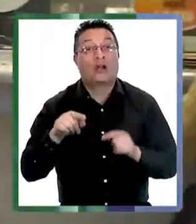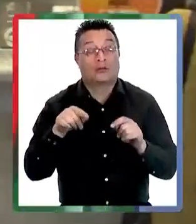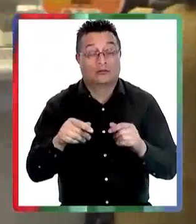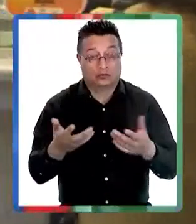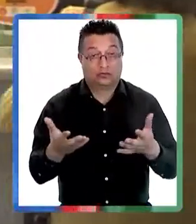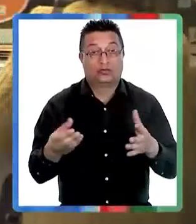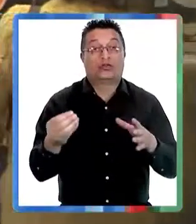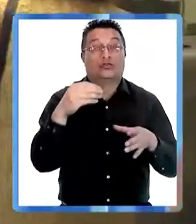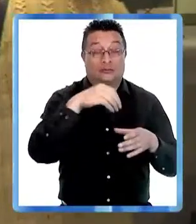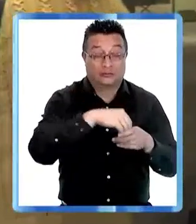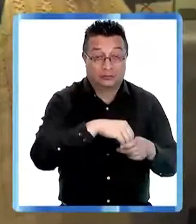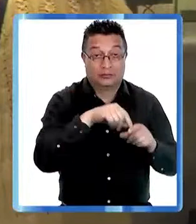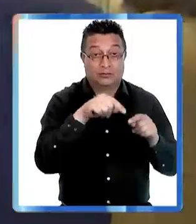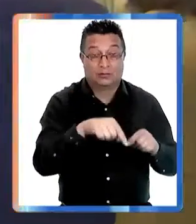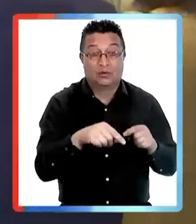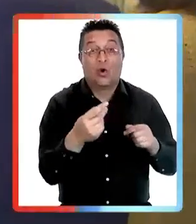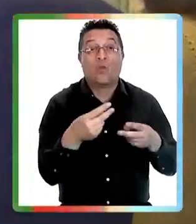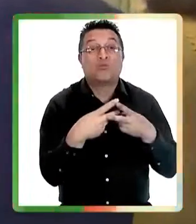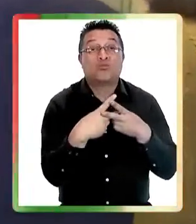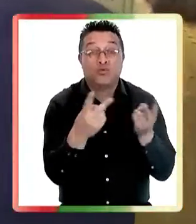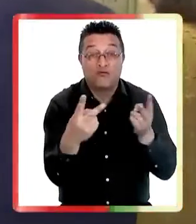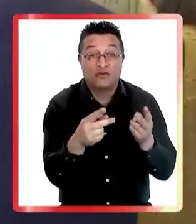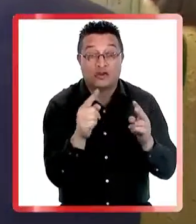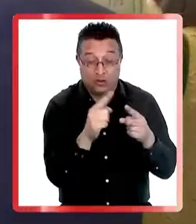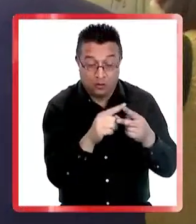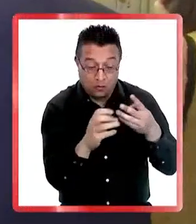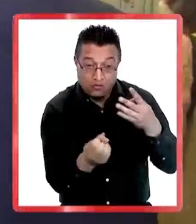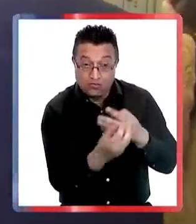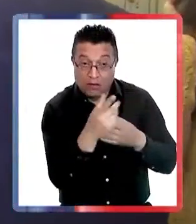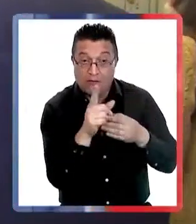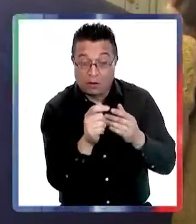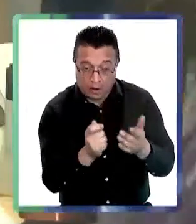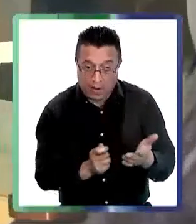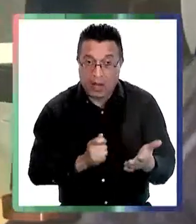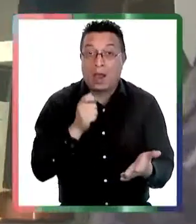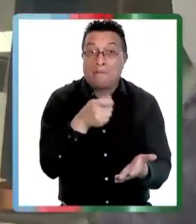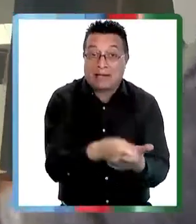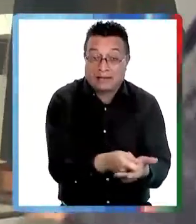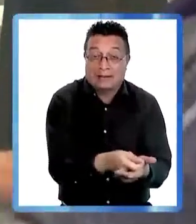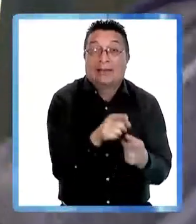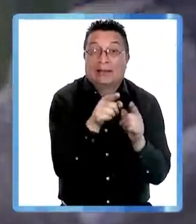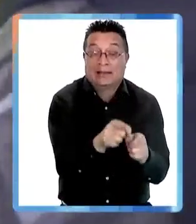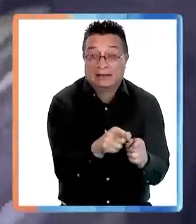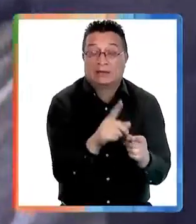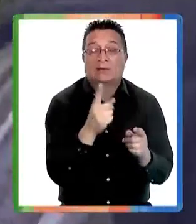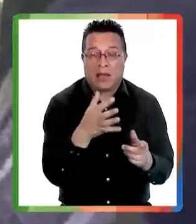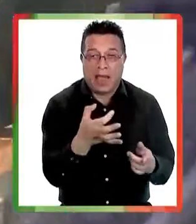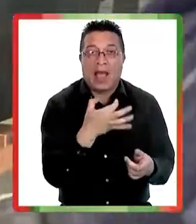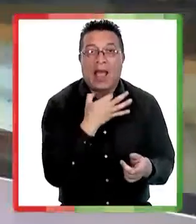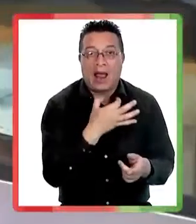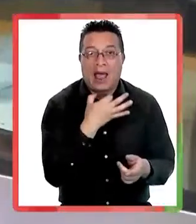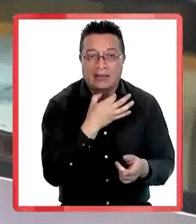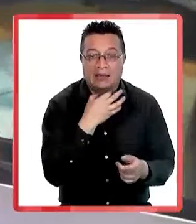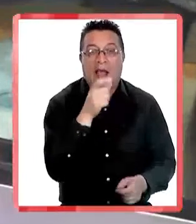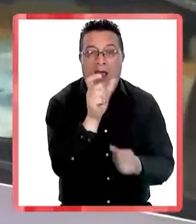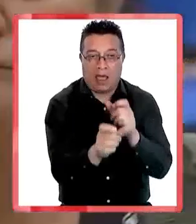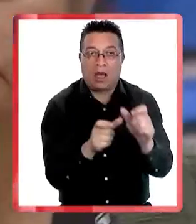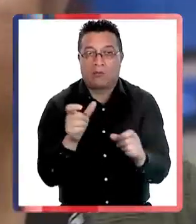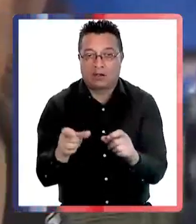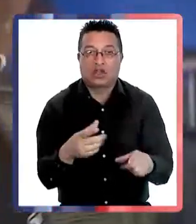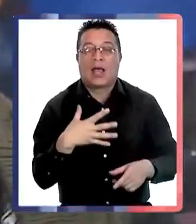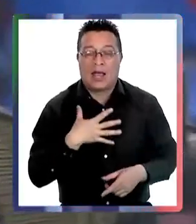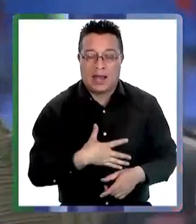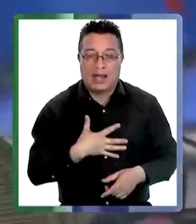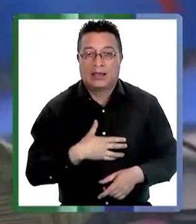con la creación de un nuevo ente público para invertir, va a ser una garantía de que las personas que